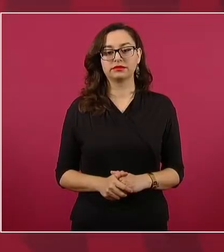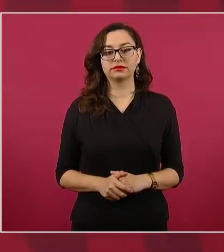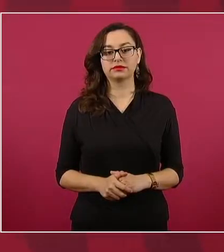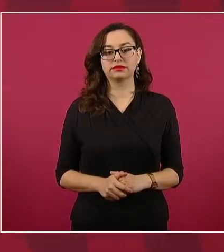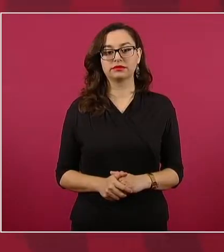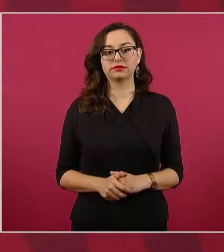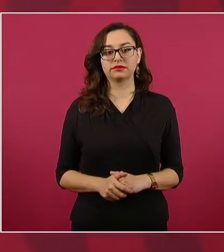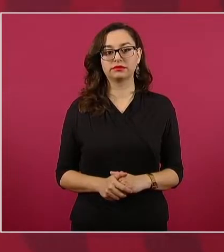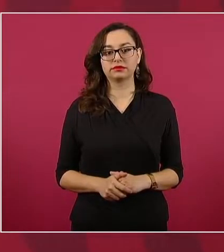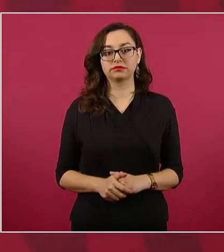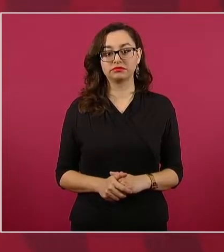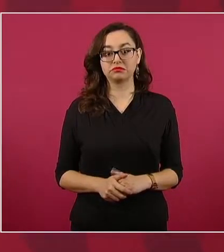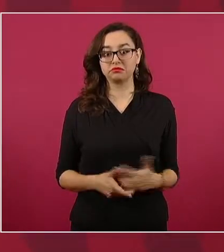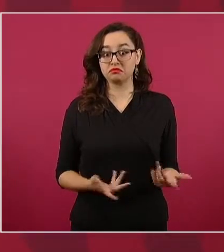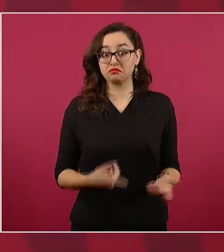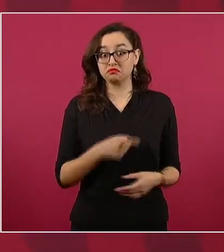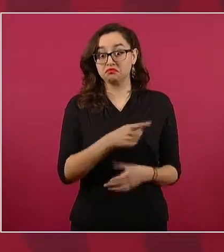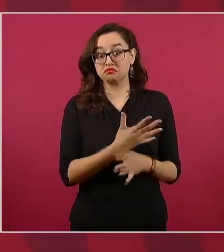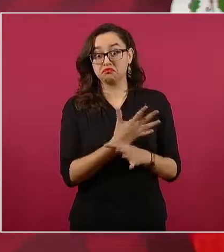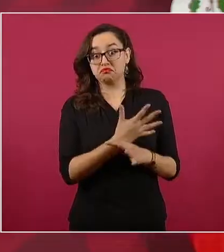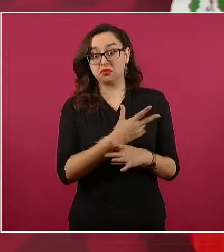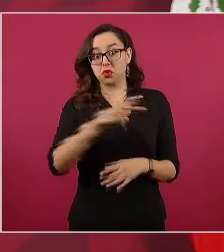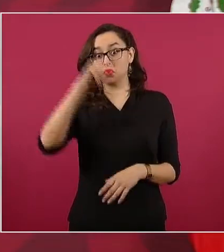De esos sabiondos, ¿eh?